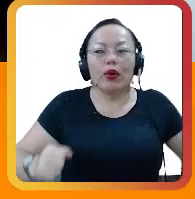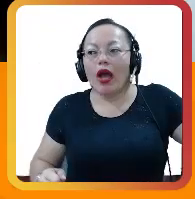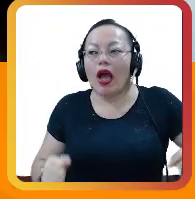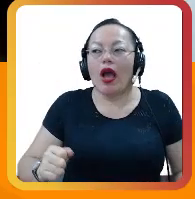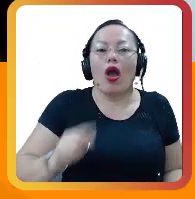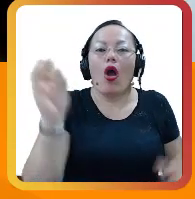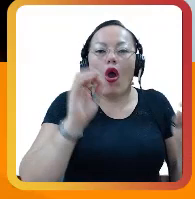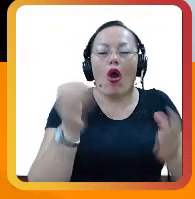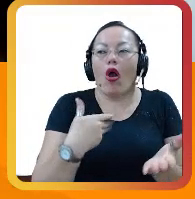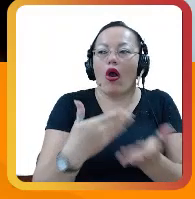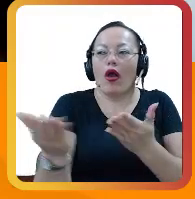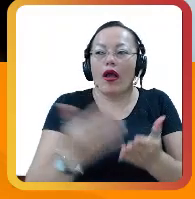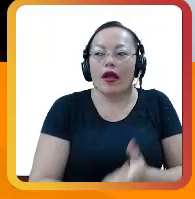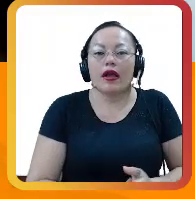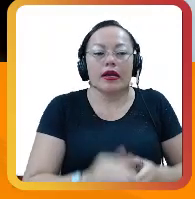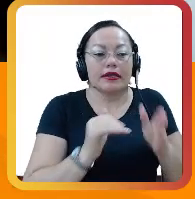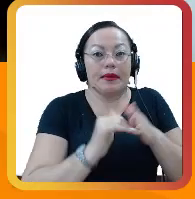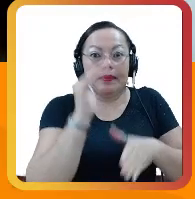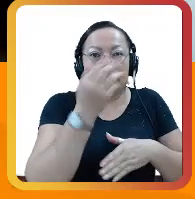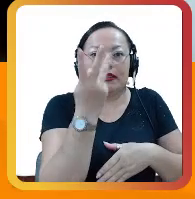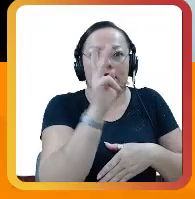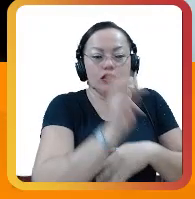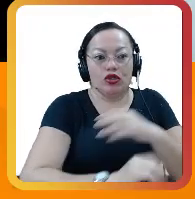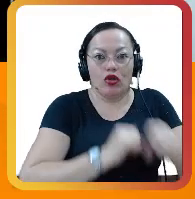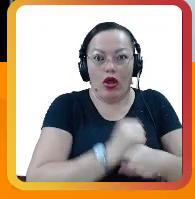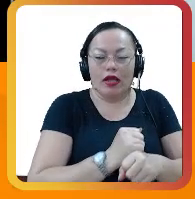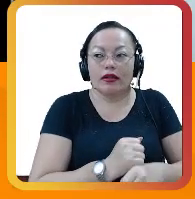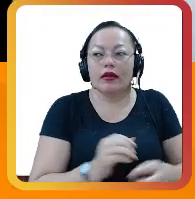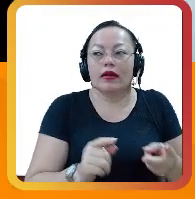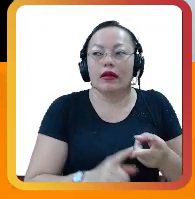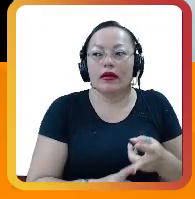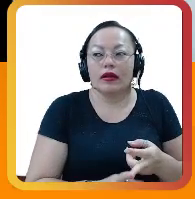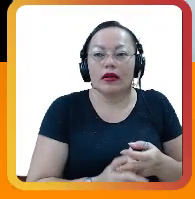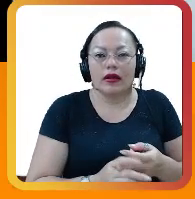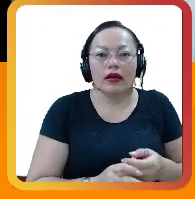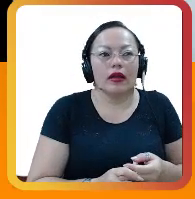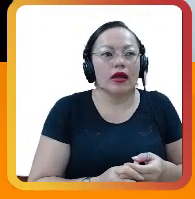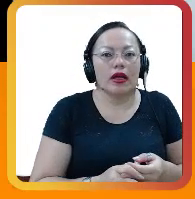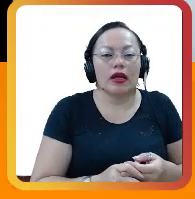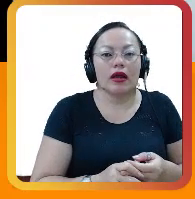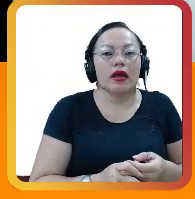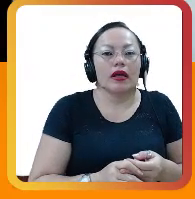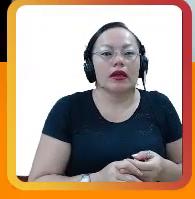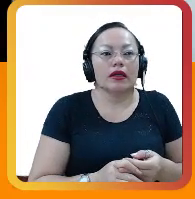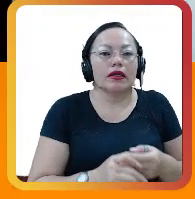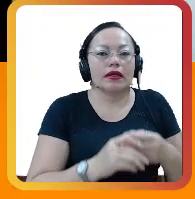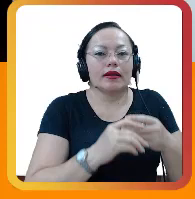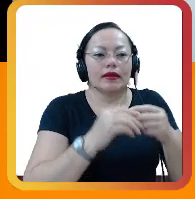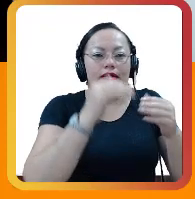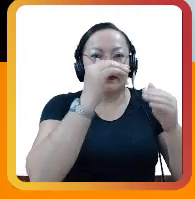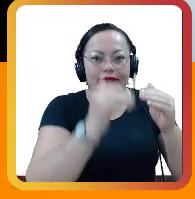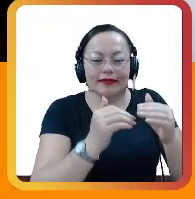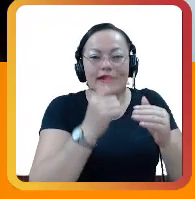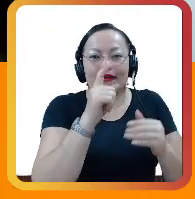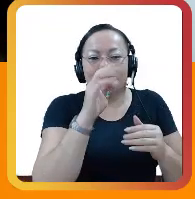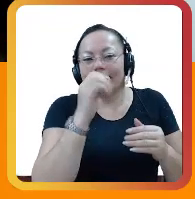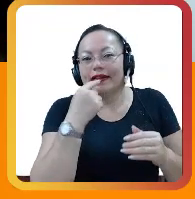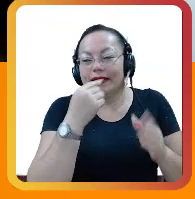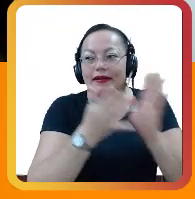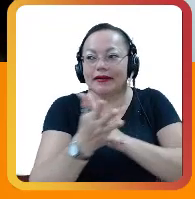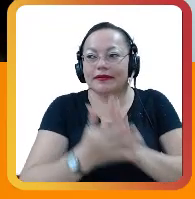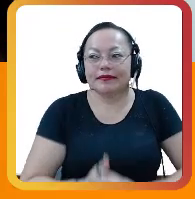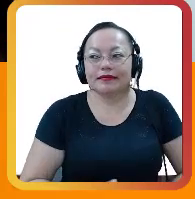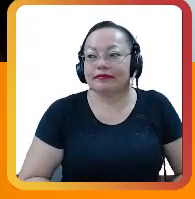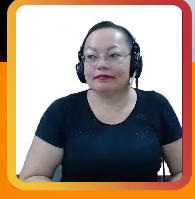hacer las compras mayores de 18 años y que no superen los 60. Mayores de 60